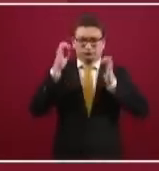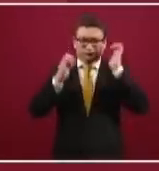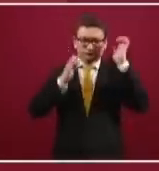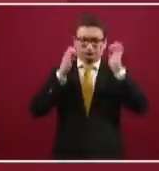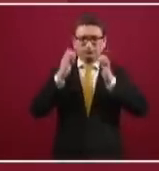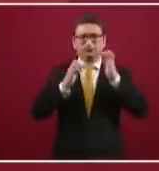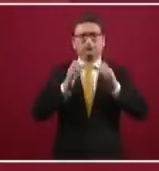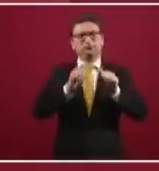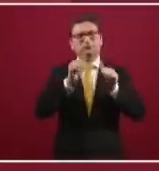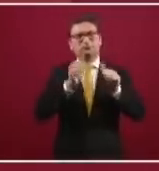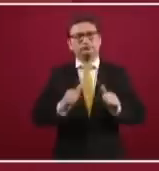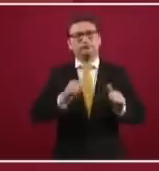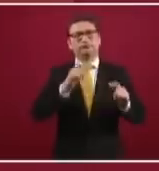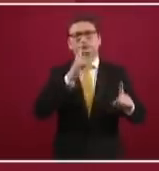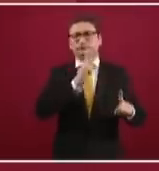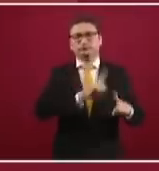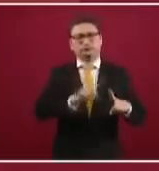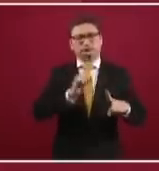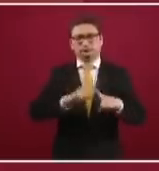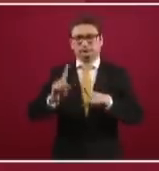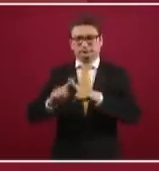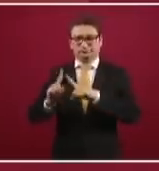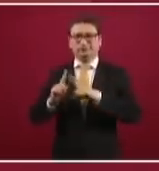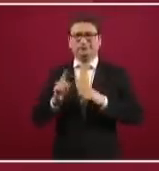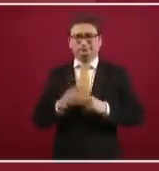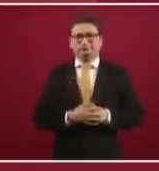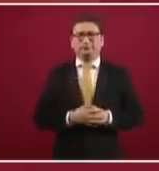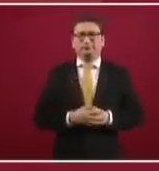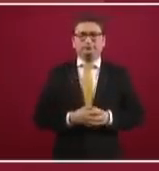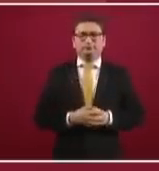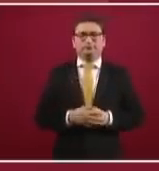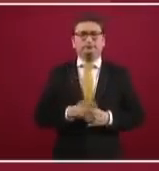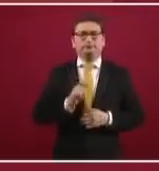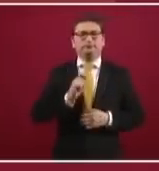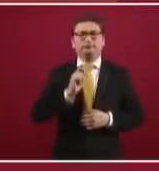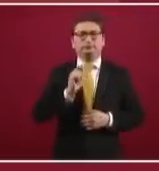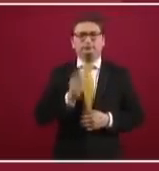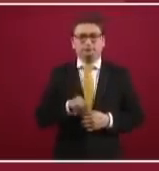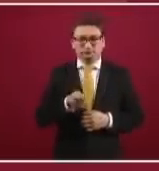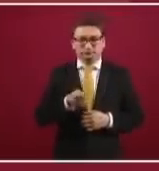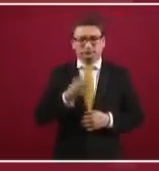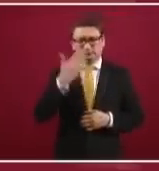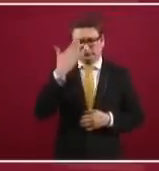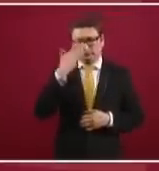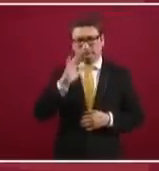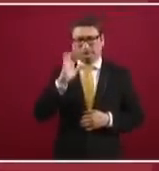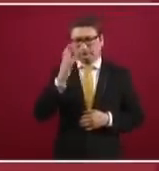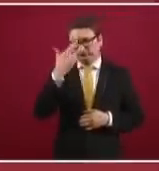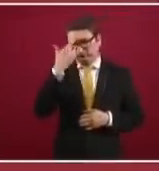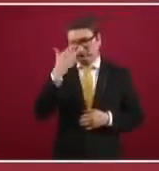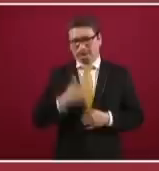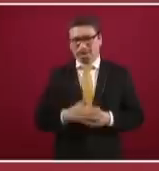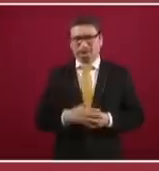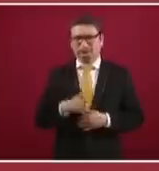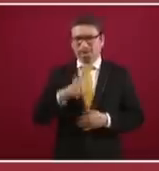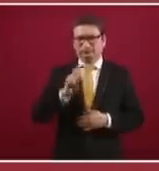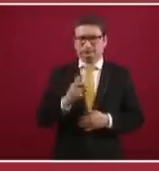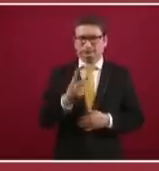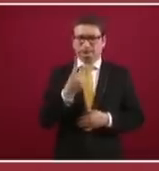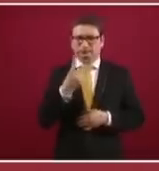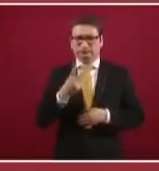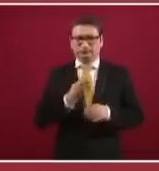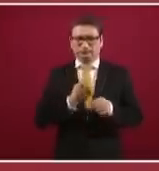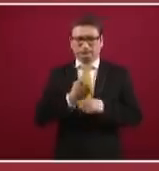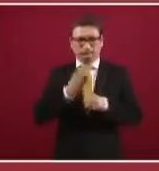exposiciones artísticas que caracterizan a cada uno de los 32 estados o